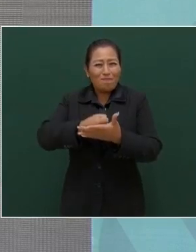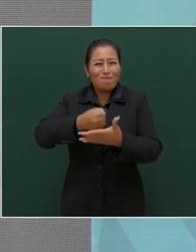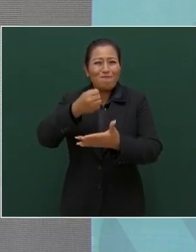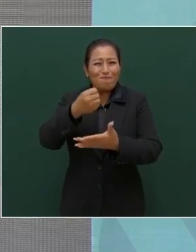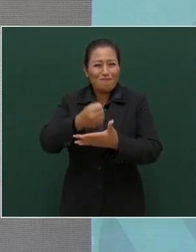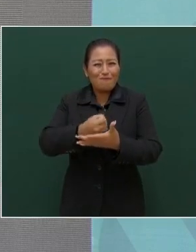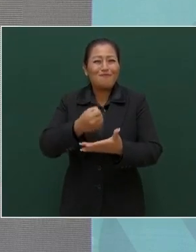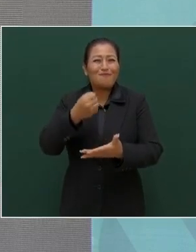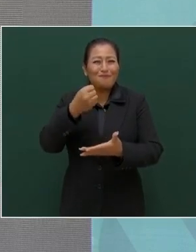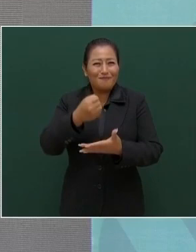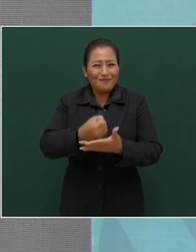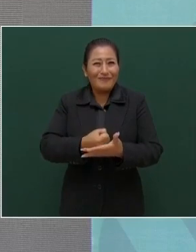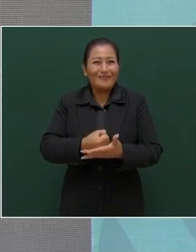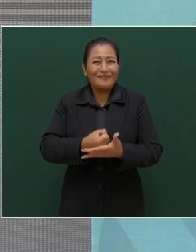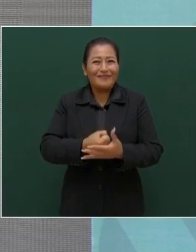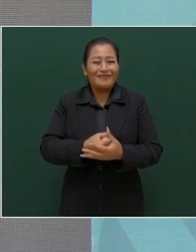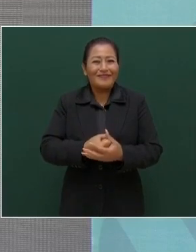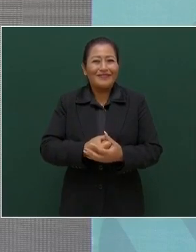estaba